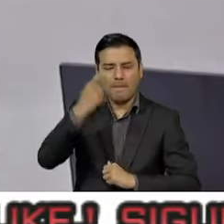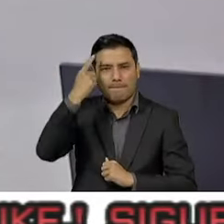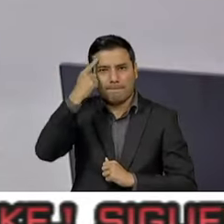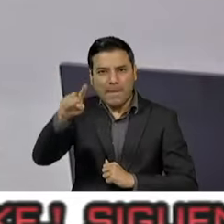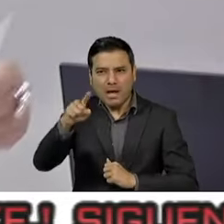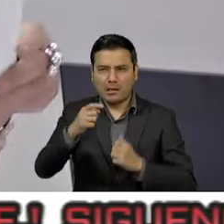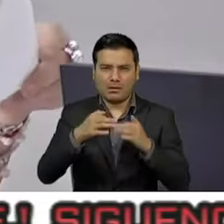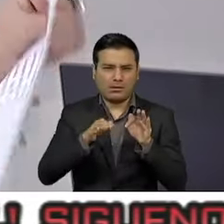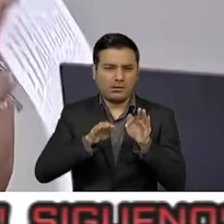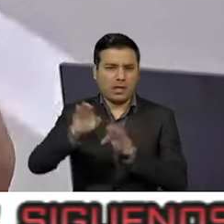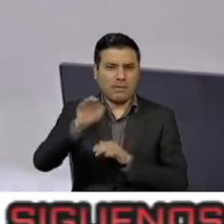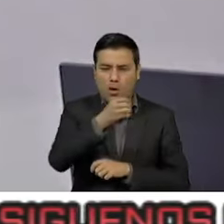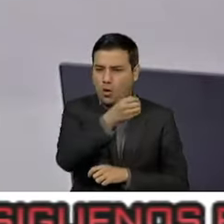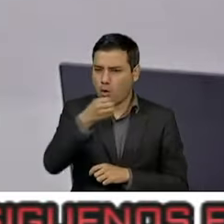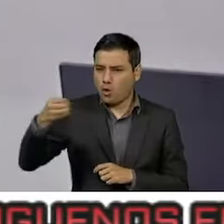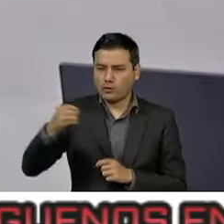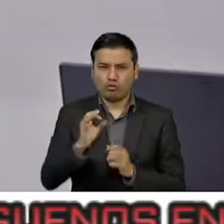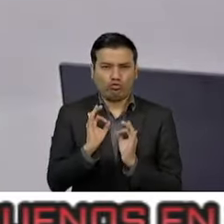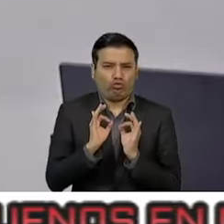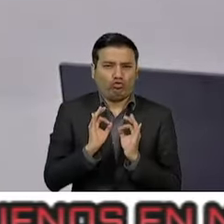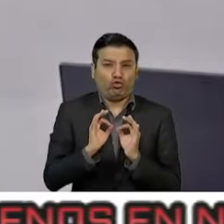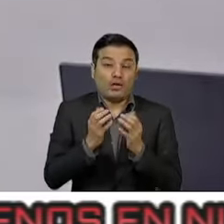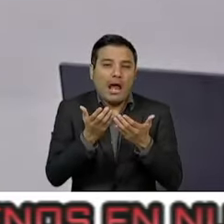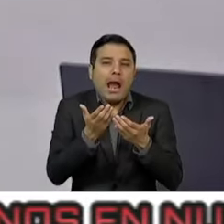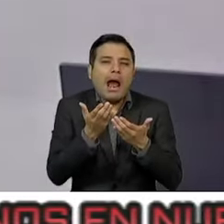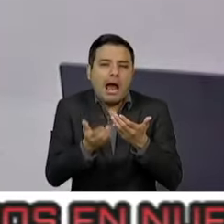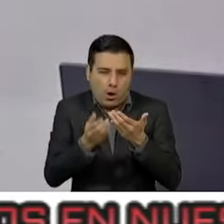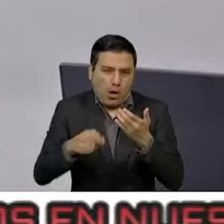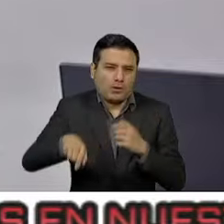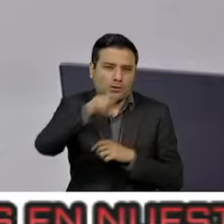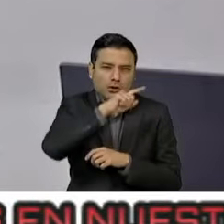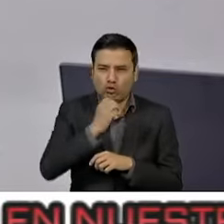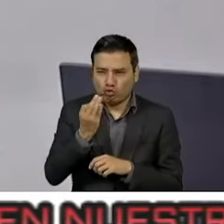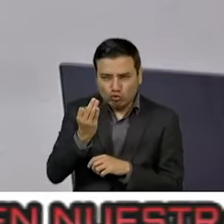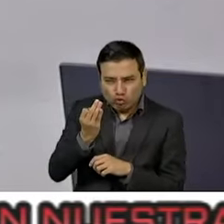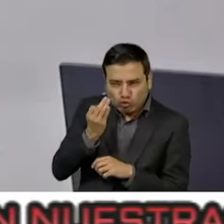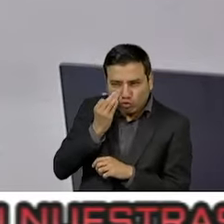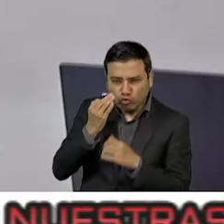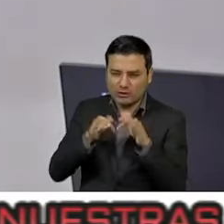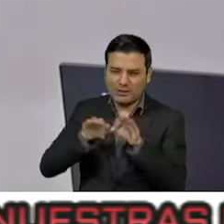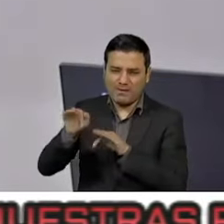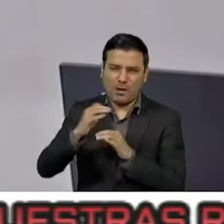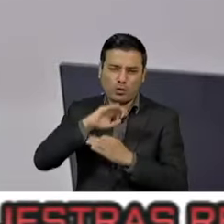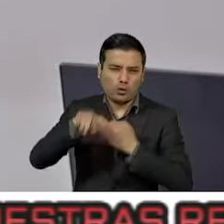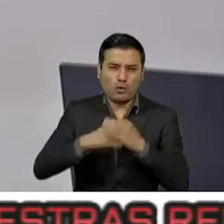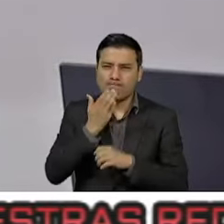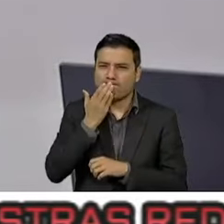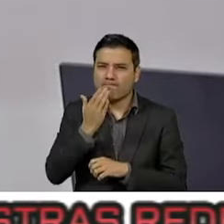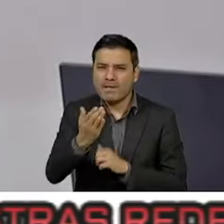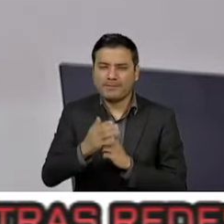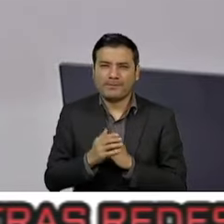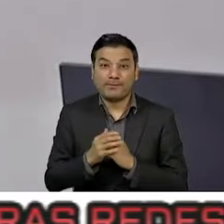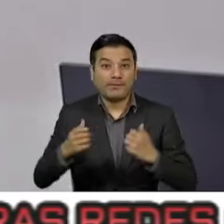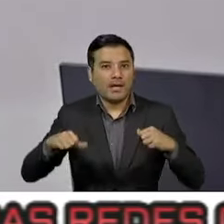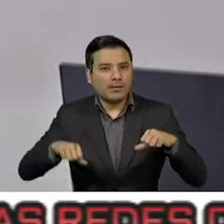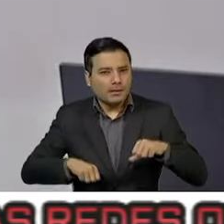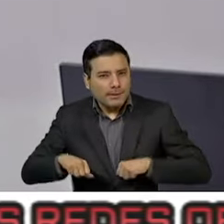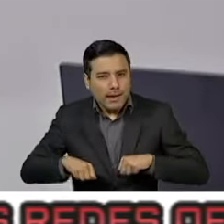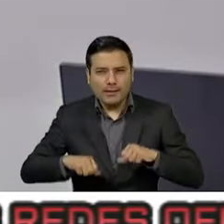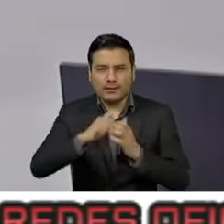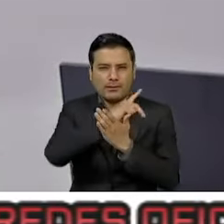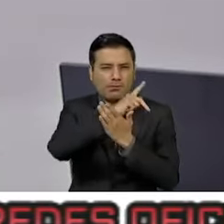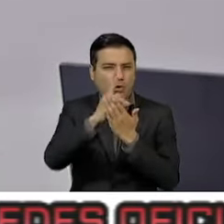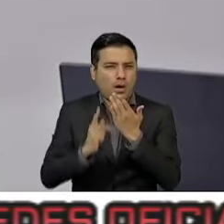técnica. Hoy los resultados hablan por sí mismos, pues la gran mayoría de las actividades programadas se encuentran en marcha y